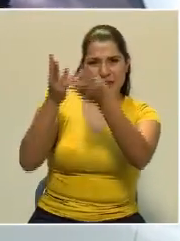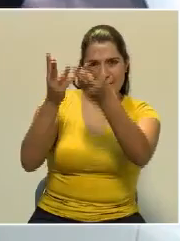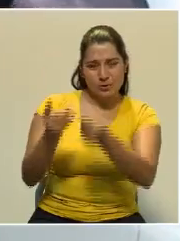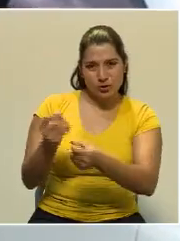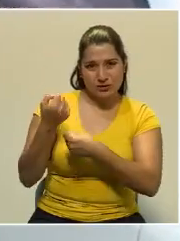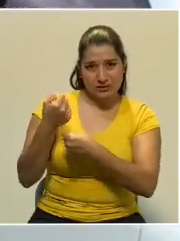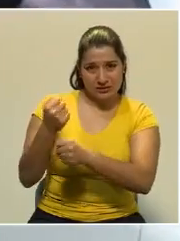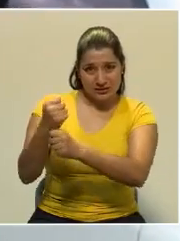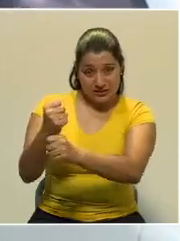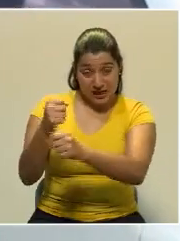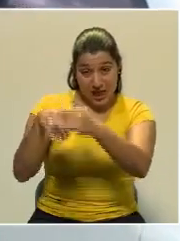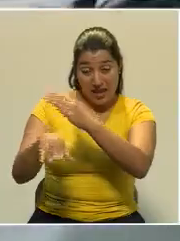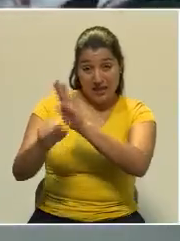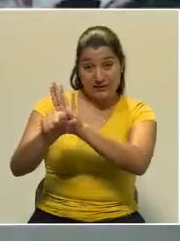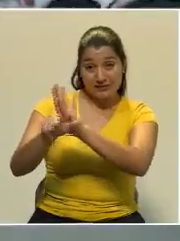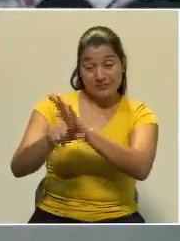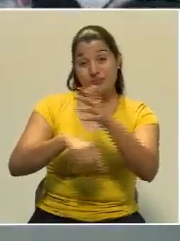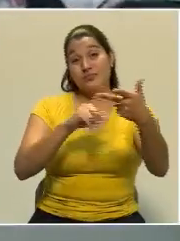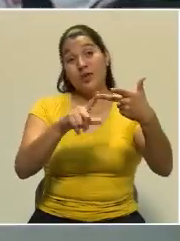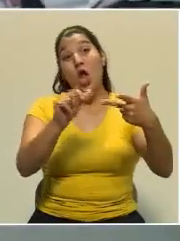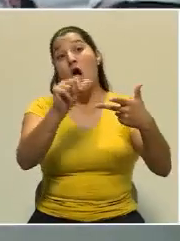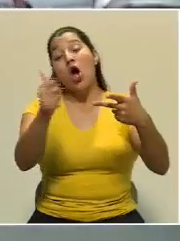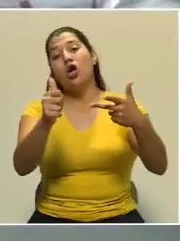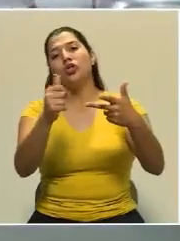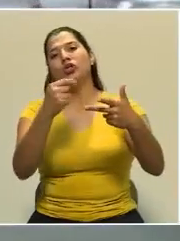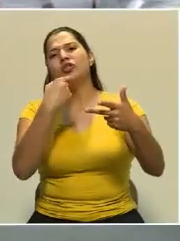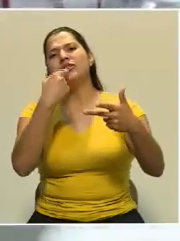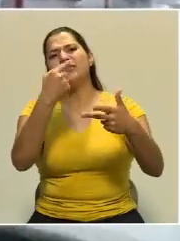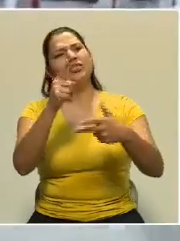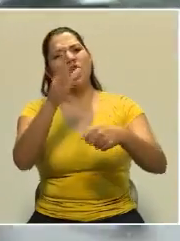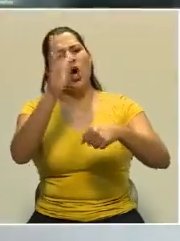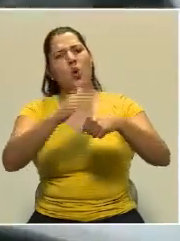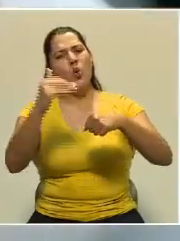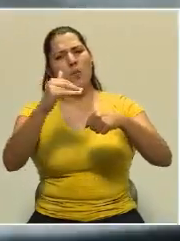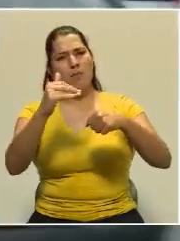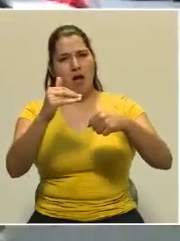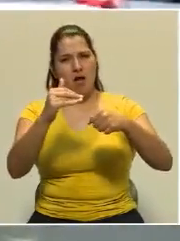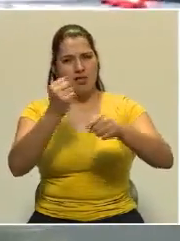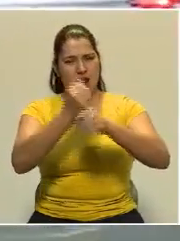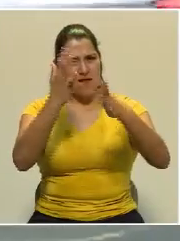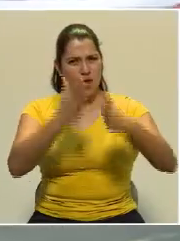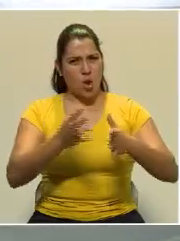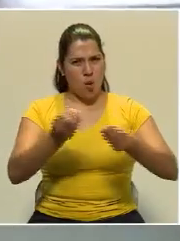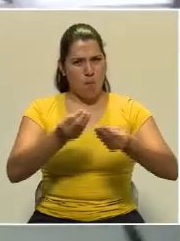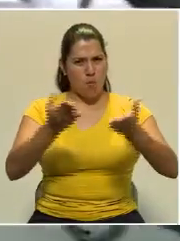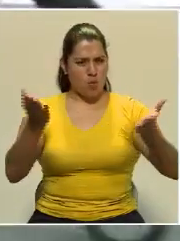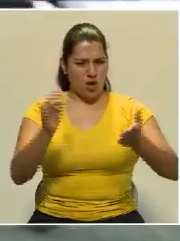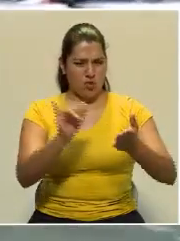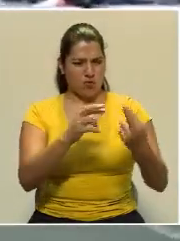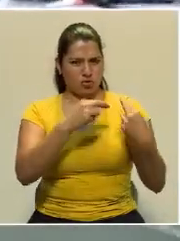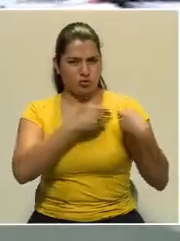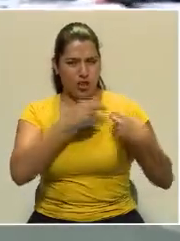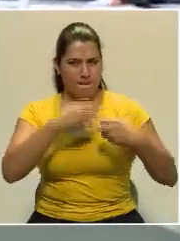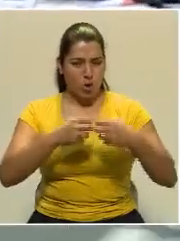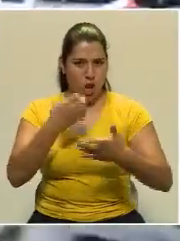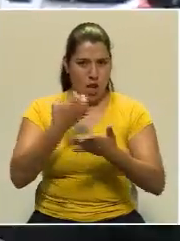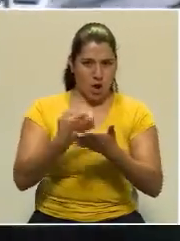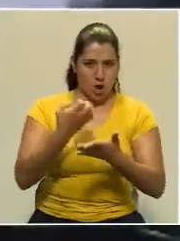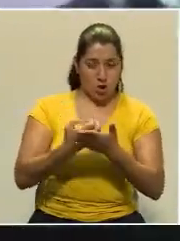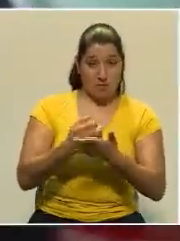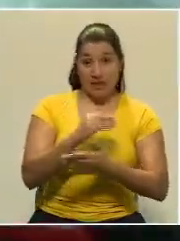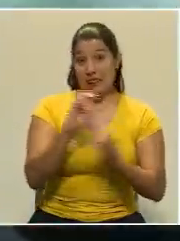Asamblea Legislativa y otros aseguran que no tiene que señalarse al sector público como el culpable de la crisis económica que se vive y